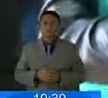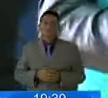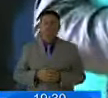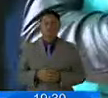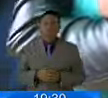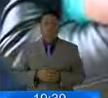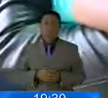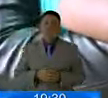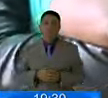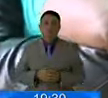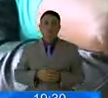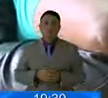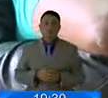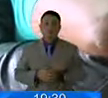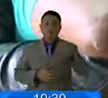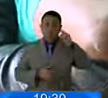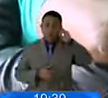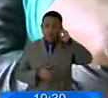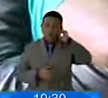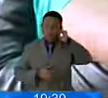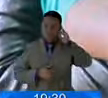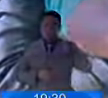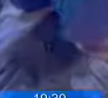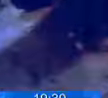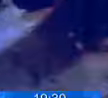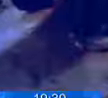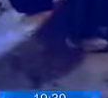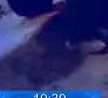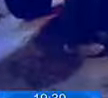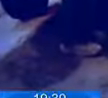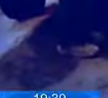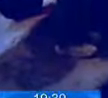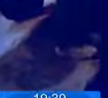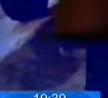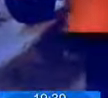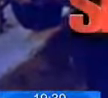En Quito informó Iván Casamen.